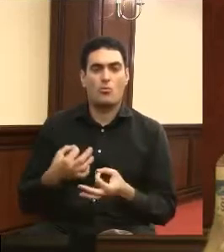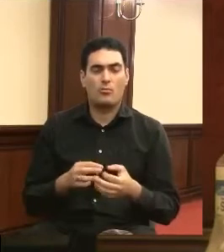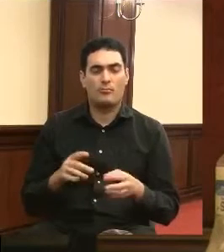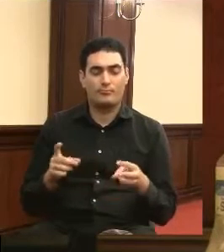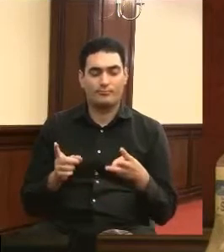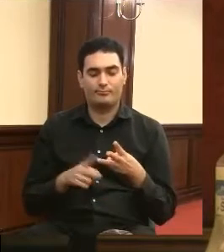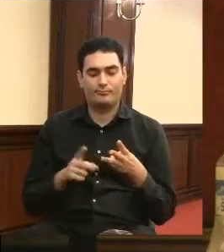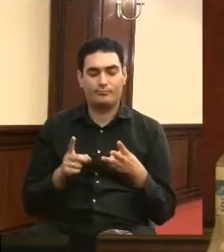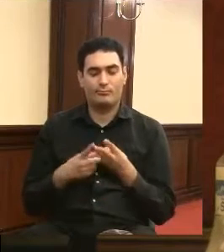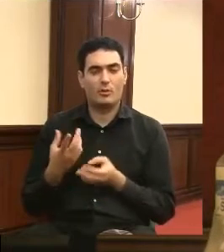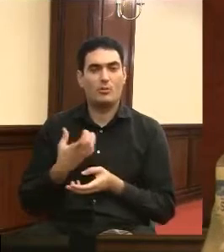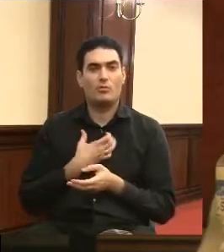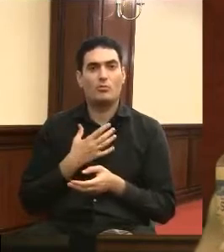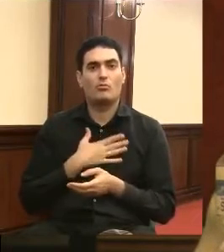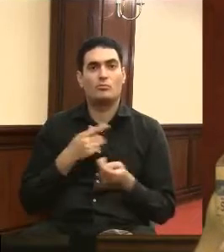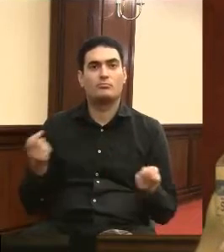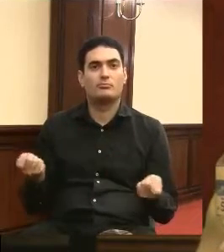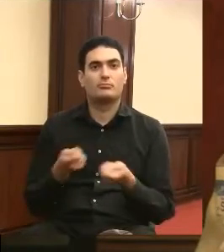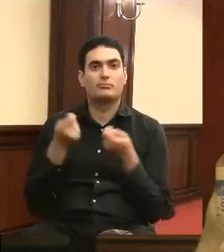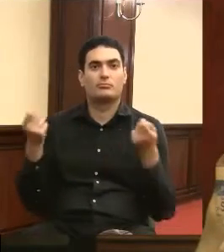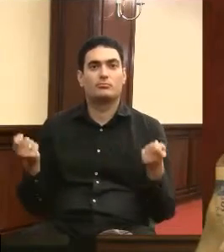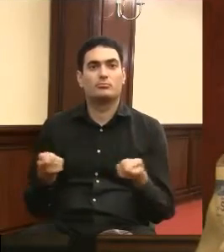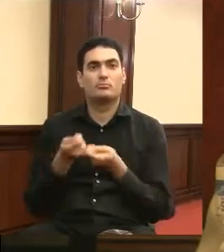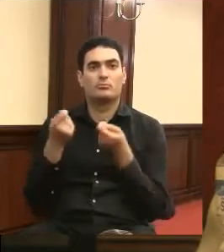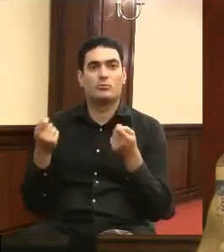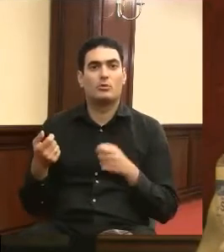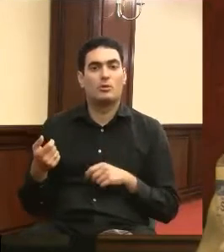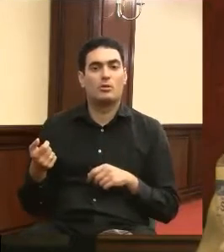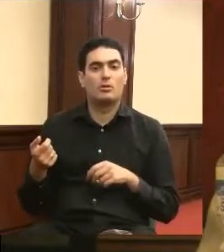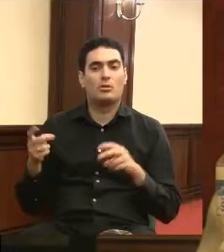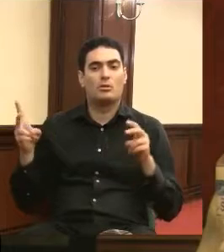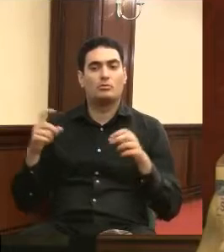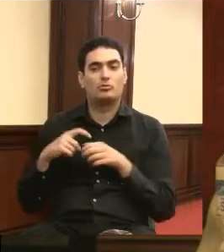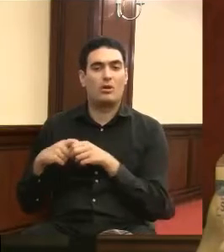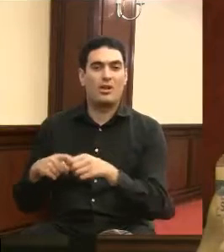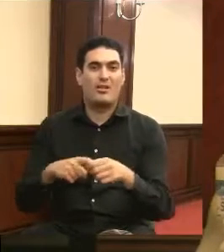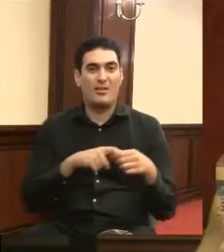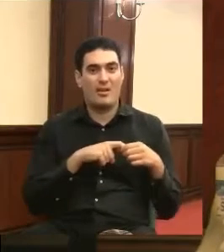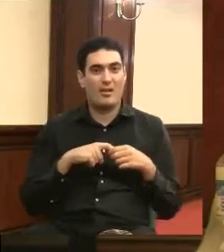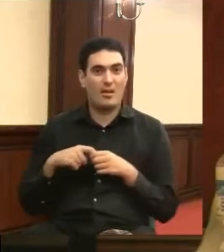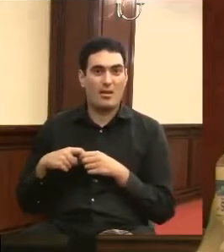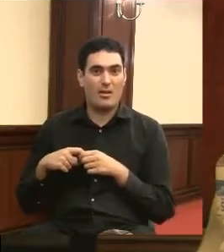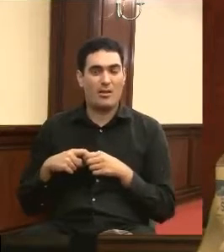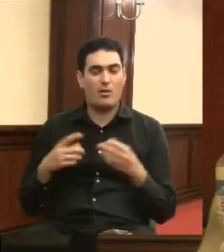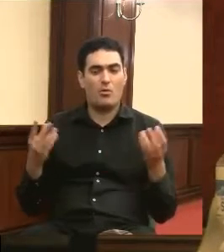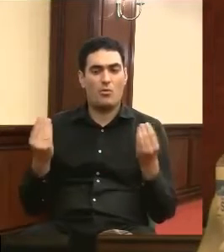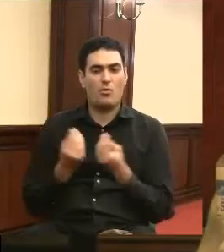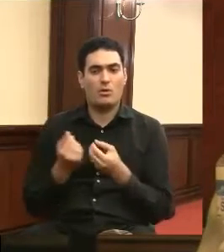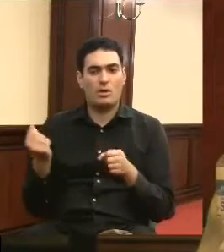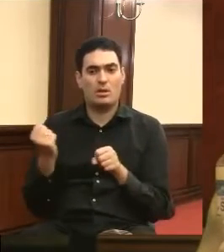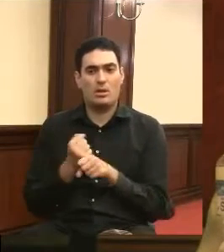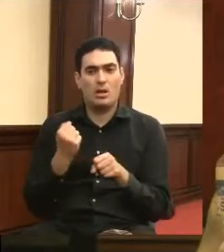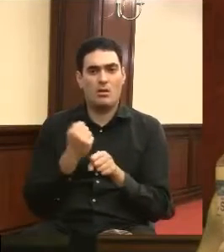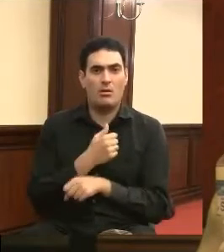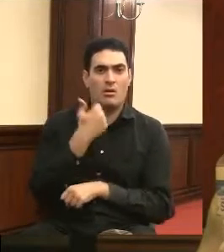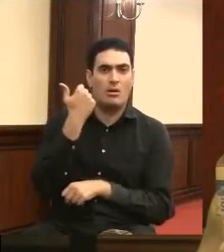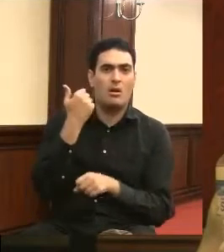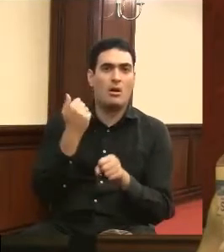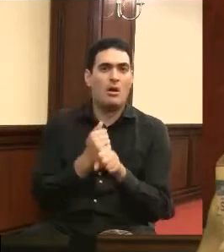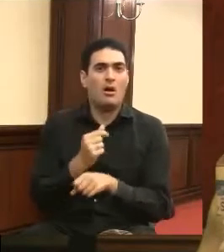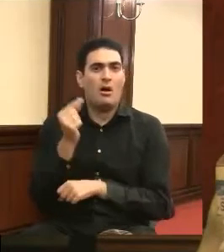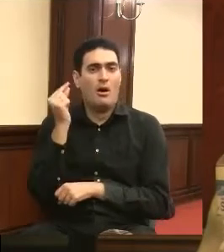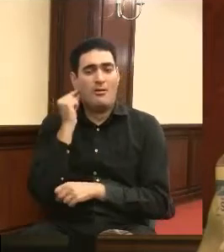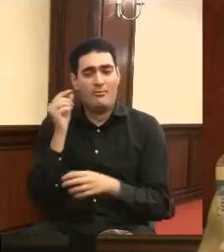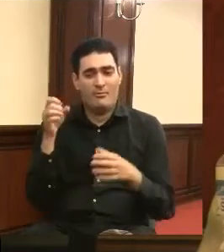Ayuntamiento de Móstoles promoverá, en la medida de lo posible, la solidaridad de la ciudadanía de Móstoles con los trabajadores y trabajadoras del Centro